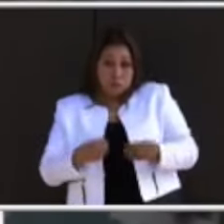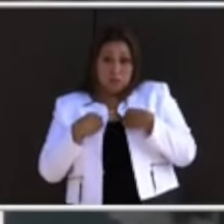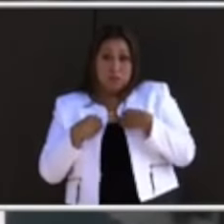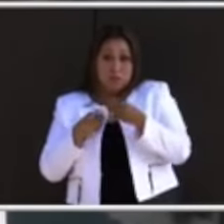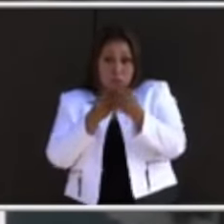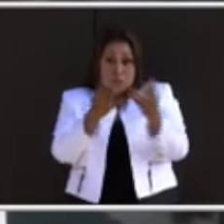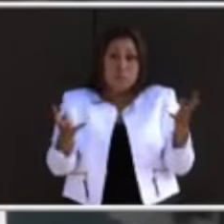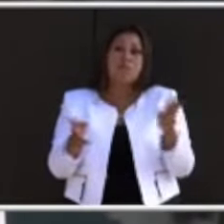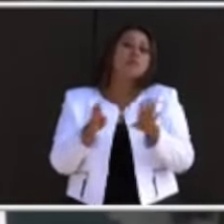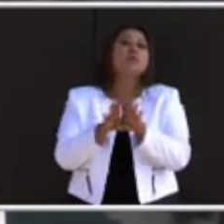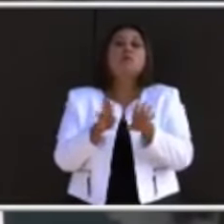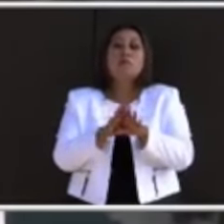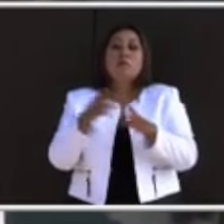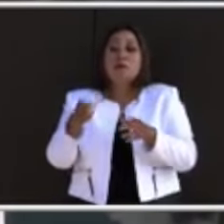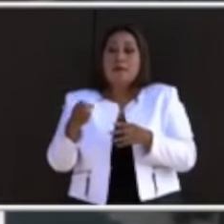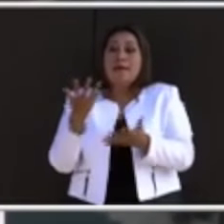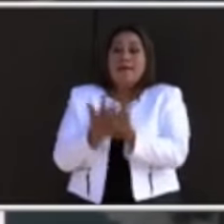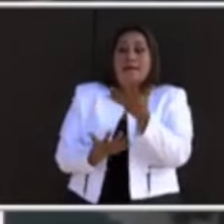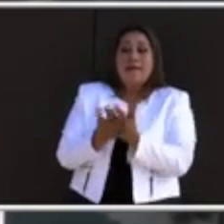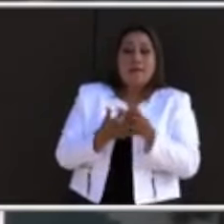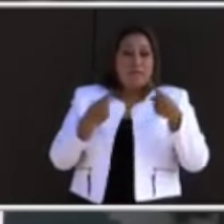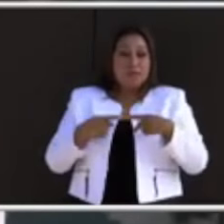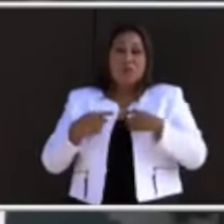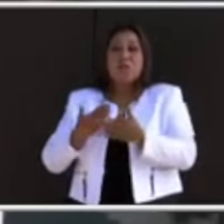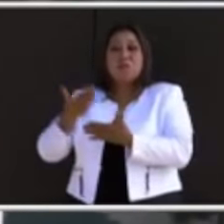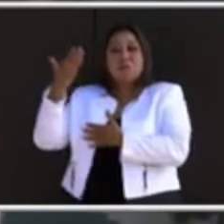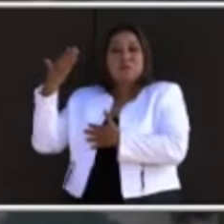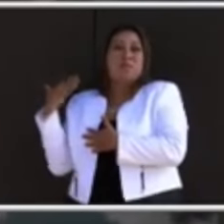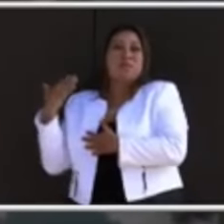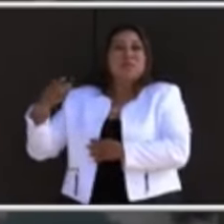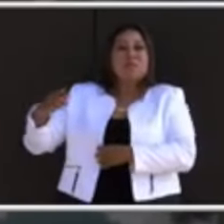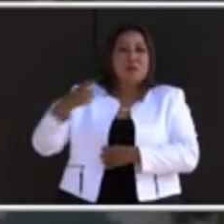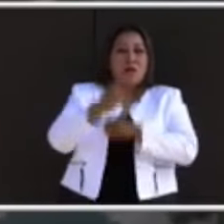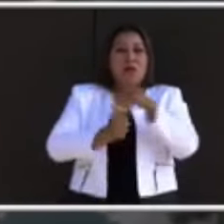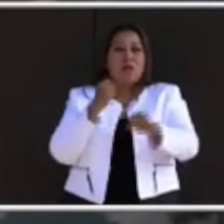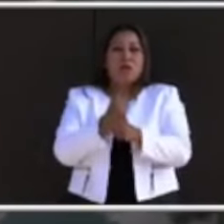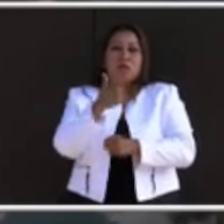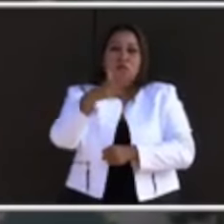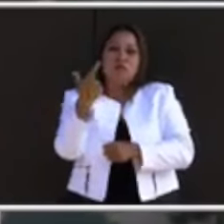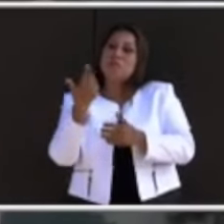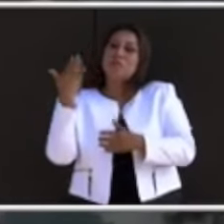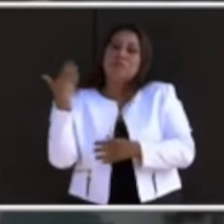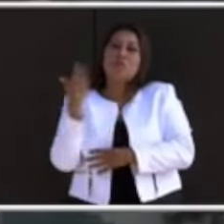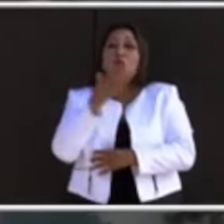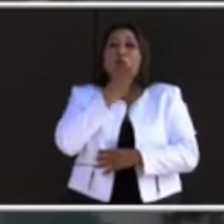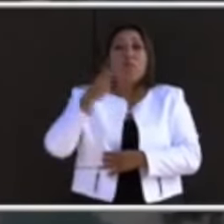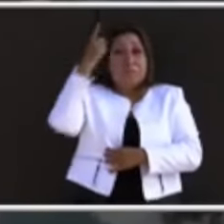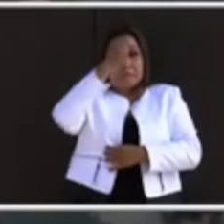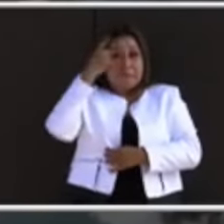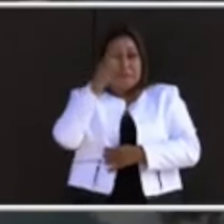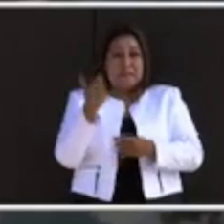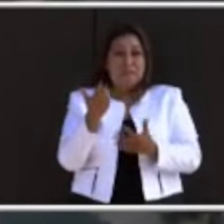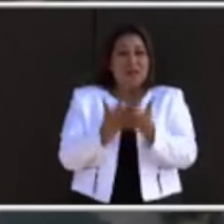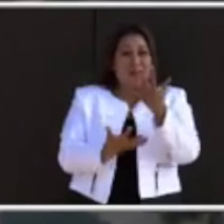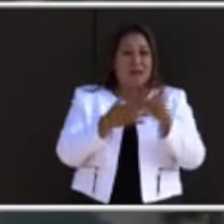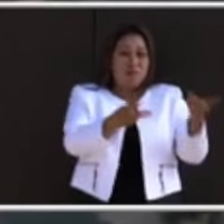que le robaron a Veracruz quienes gobernaron en los pasados 12 años. Con la Procuraduría General de la